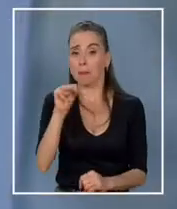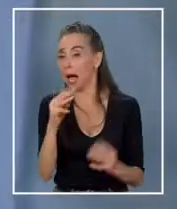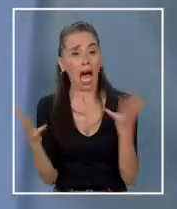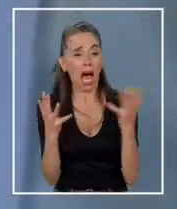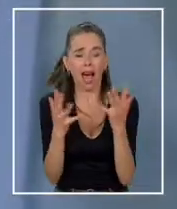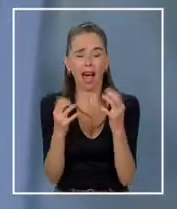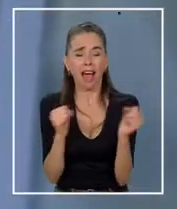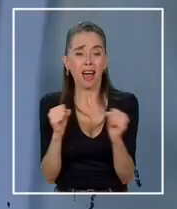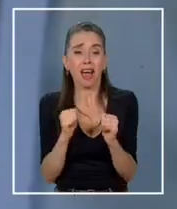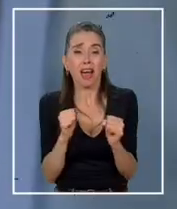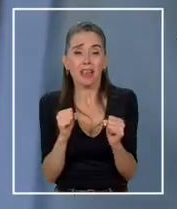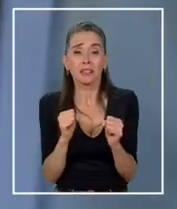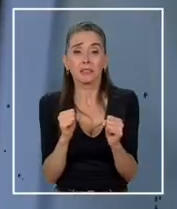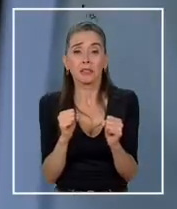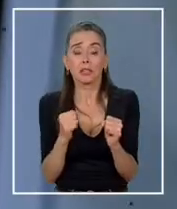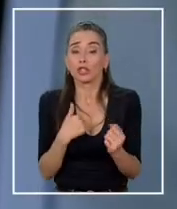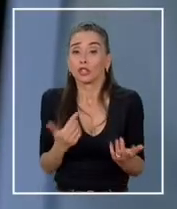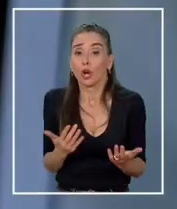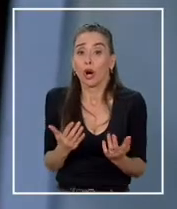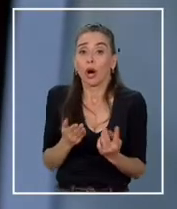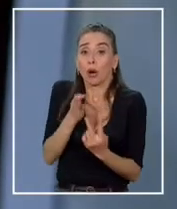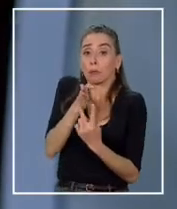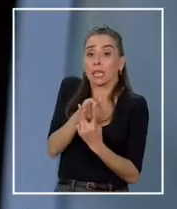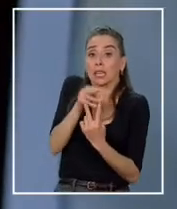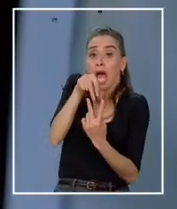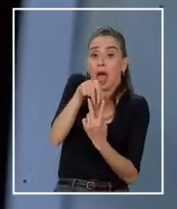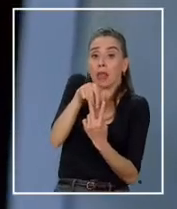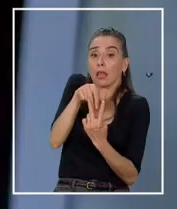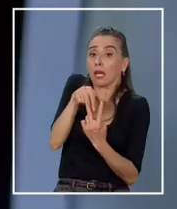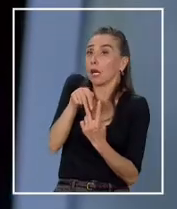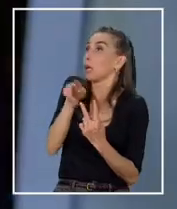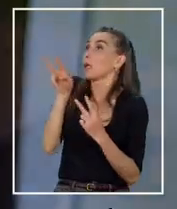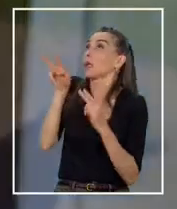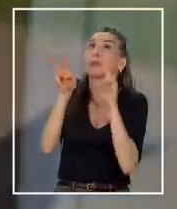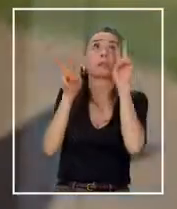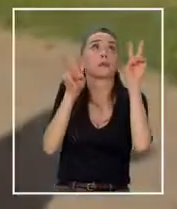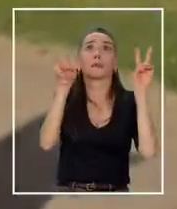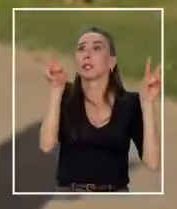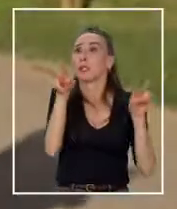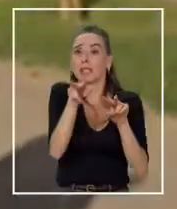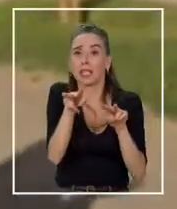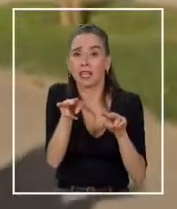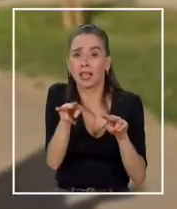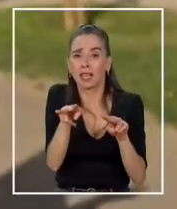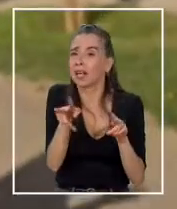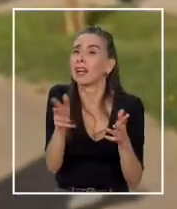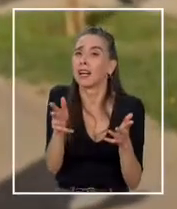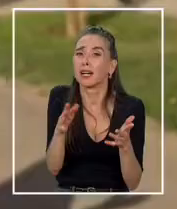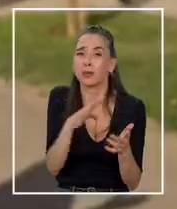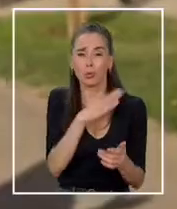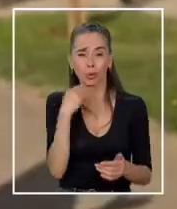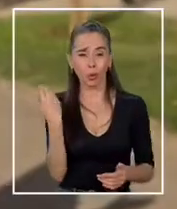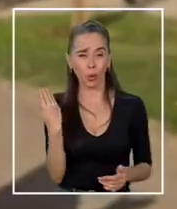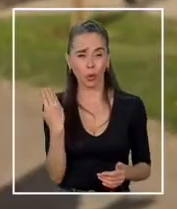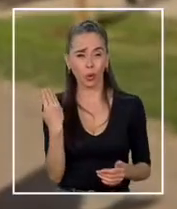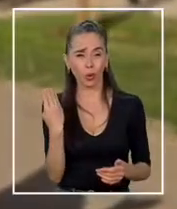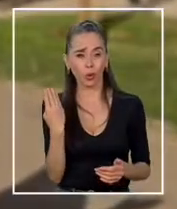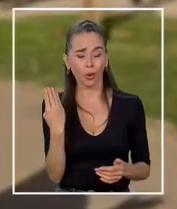mi padre y mi madre ahí. Y yo ahí al medio mirando Decía, se murió, decía yo.